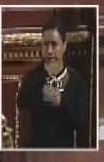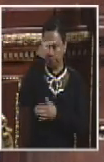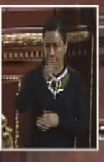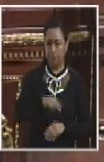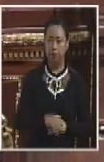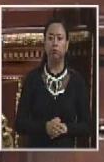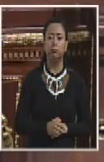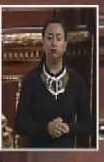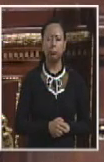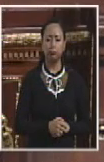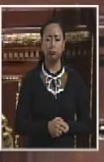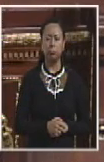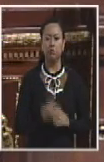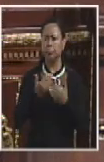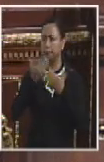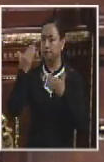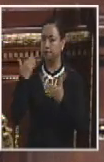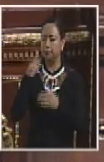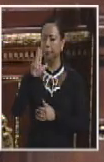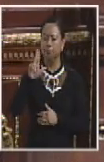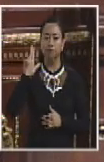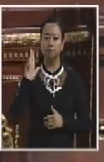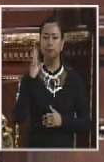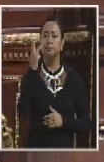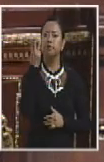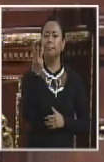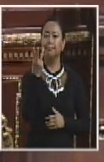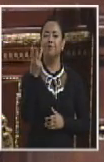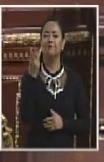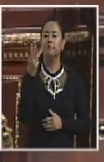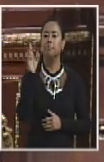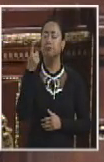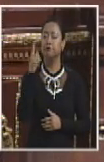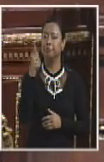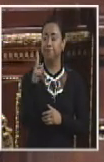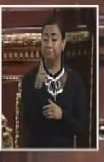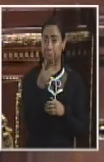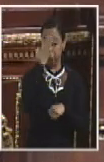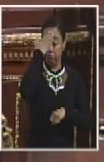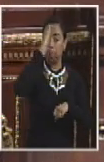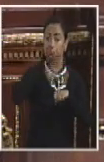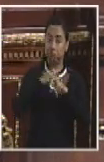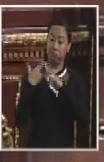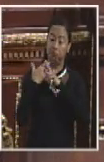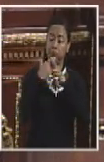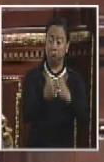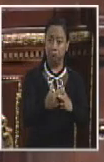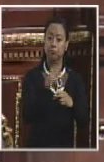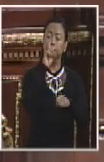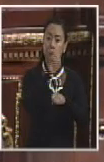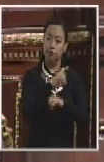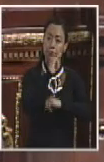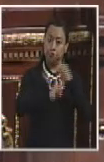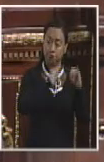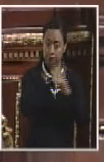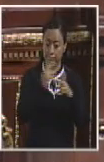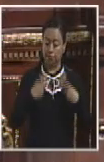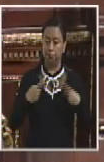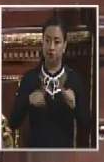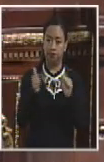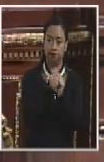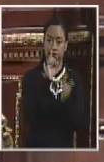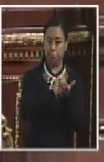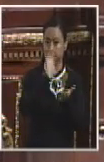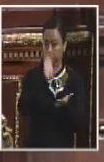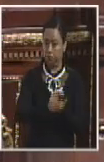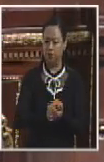México. El pasado martes 3 de diciembre se conmemoró el Día Internacional de las Personas con Discapacidad.